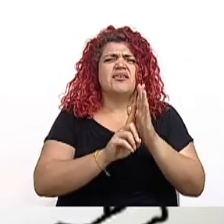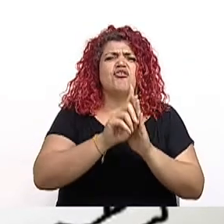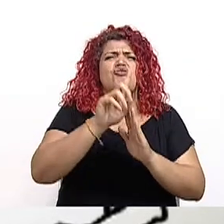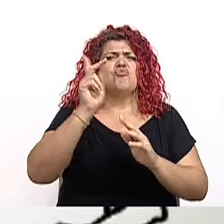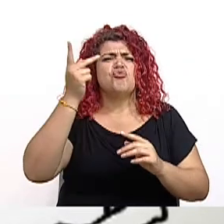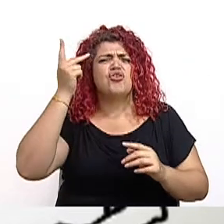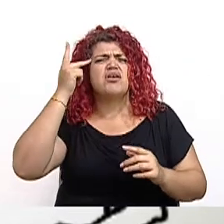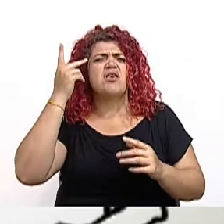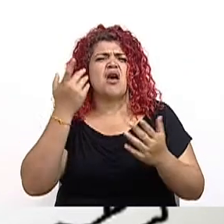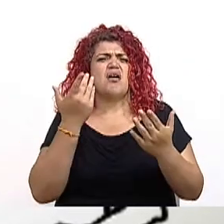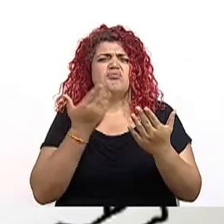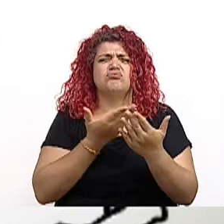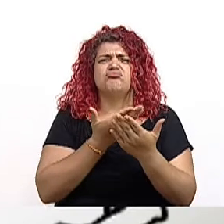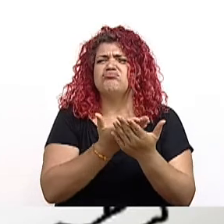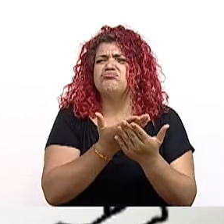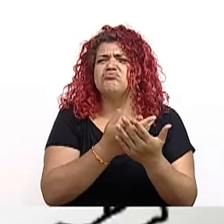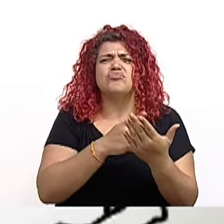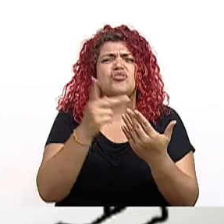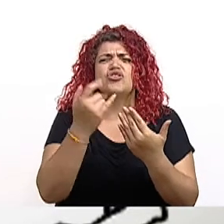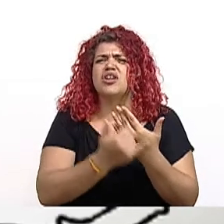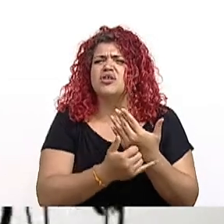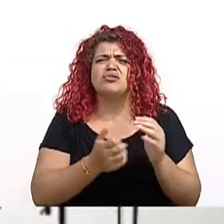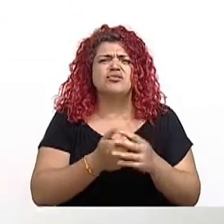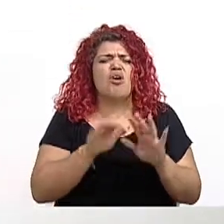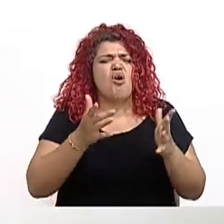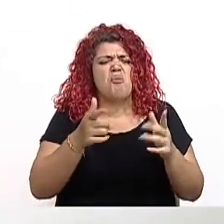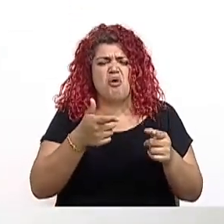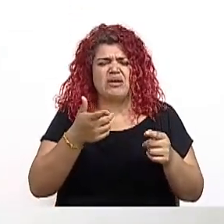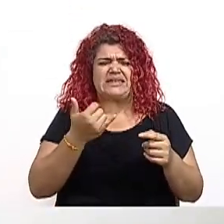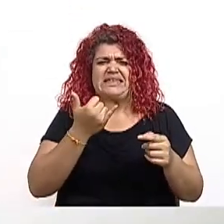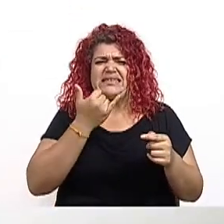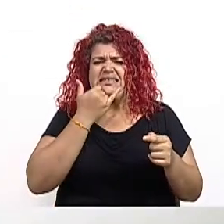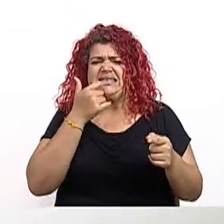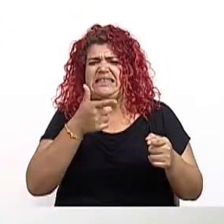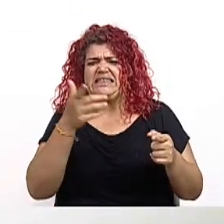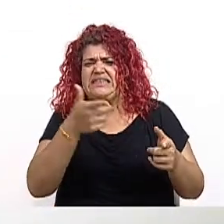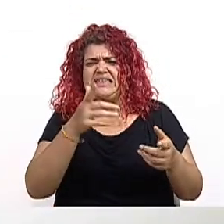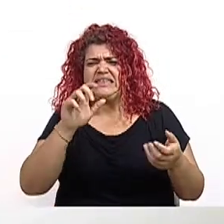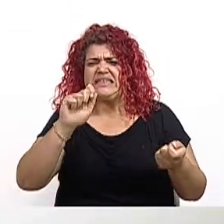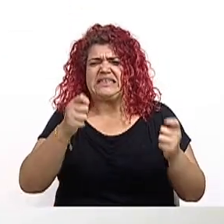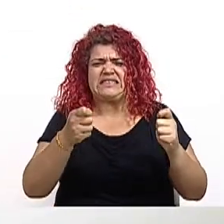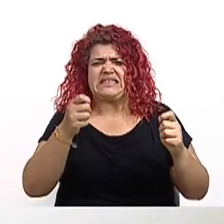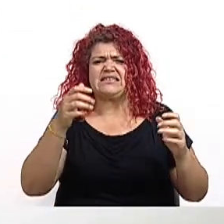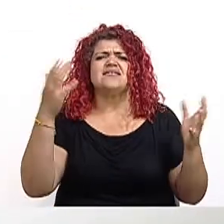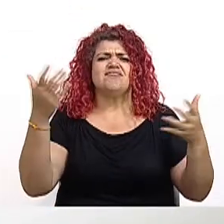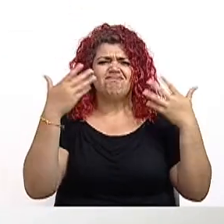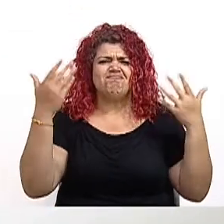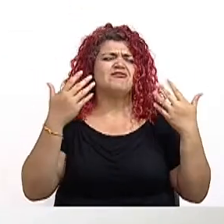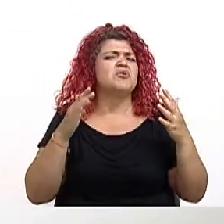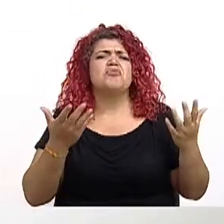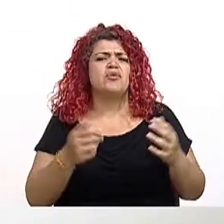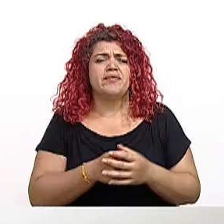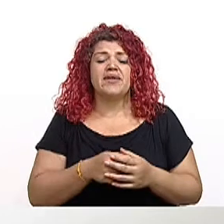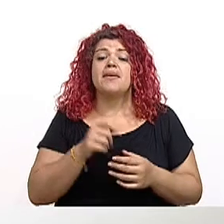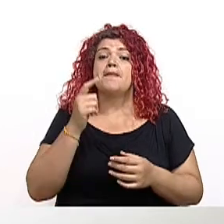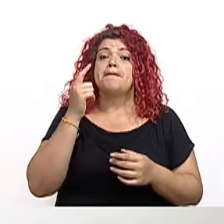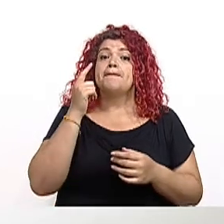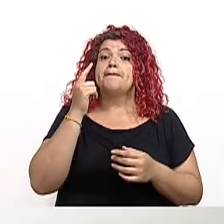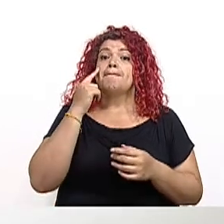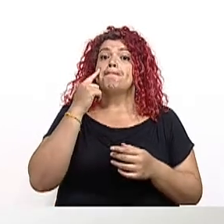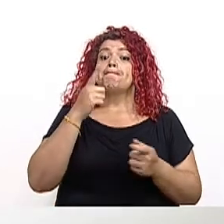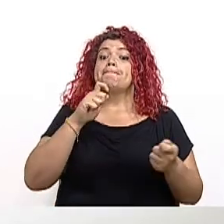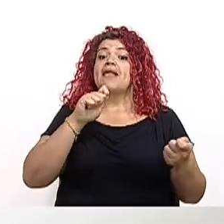cuánto empeoran estos el cambio climático. Una posible consecuencia del cambio climático es el cambio de los patrones